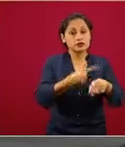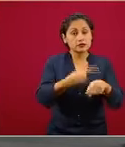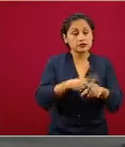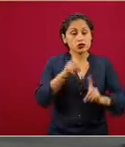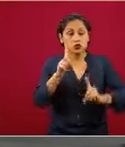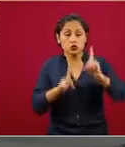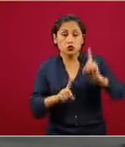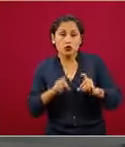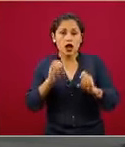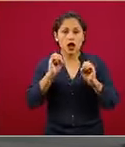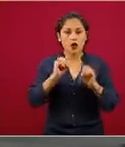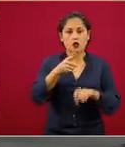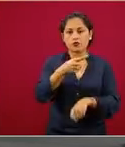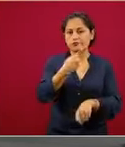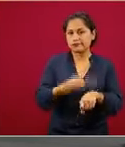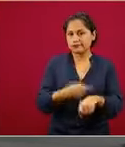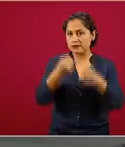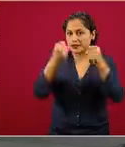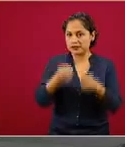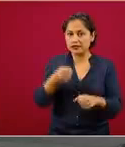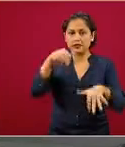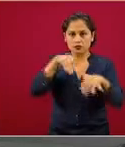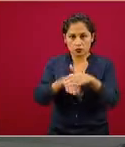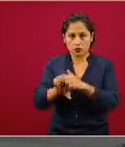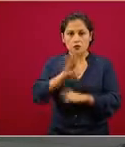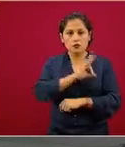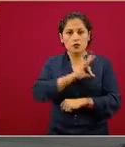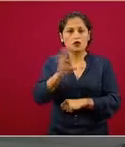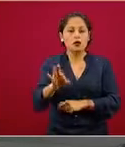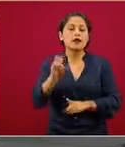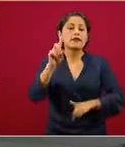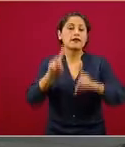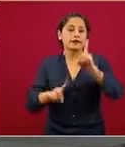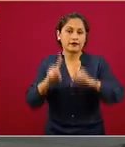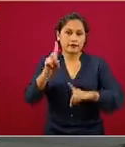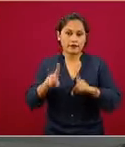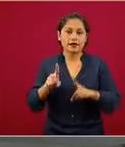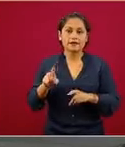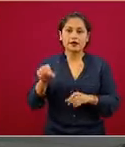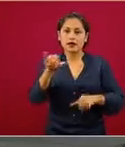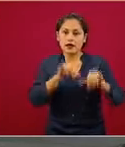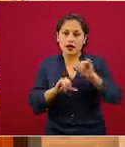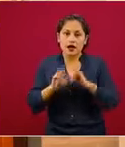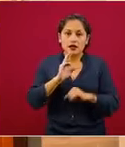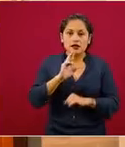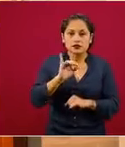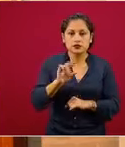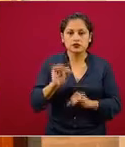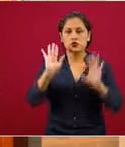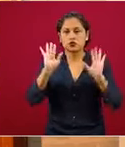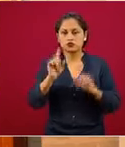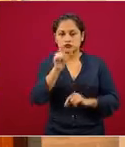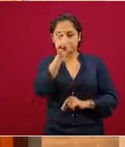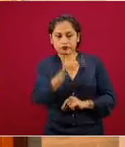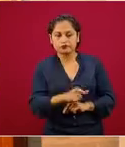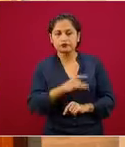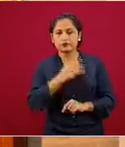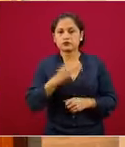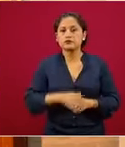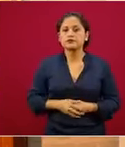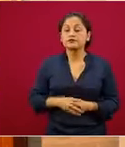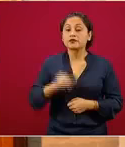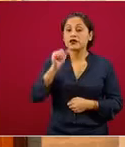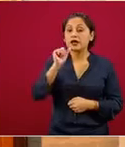de COVID-19, independientemente si tienen o no un resultado de laboratorio. De acuerdo al corte al día de ayer a